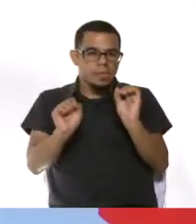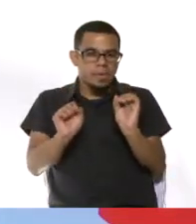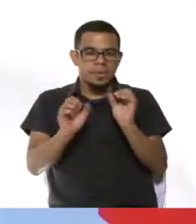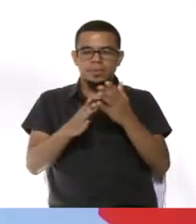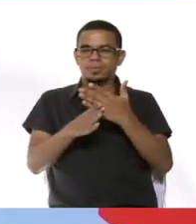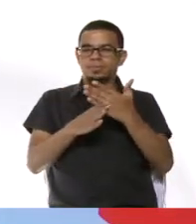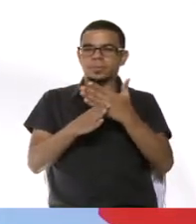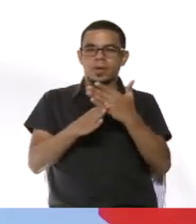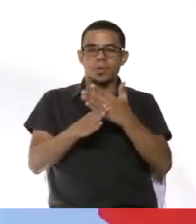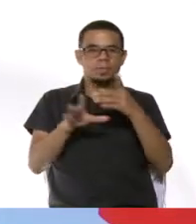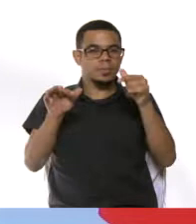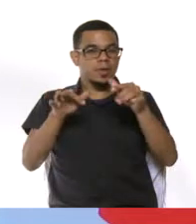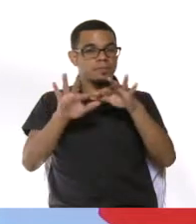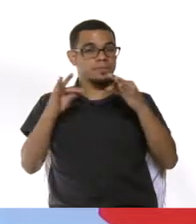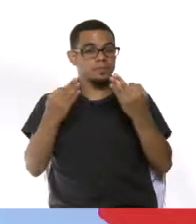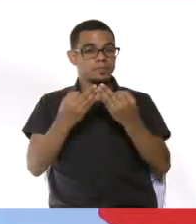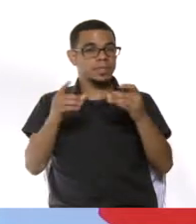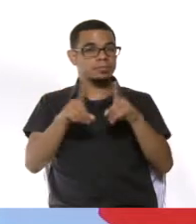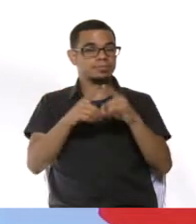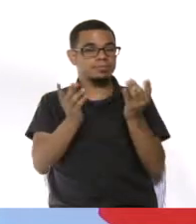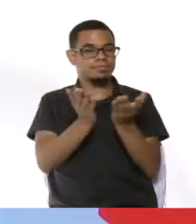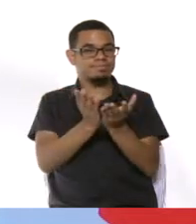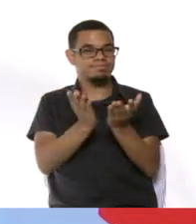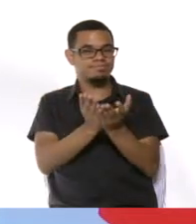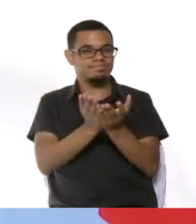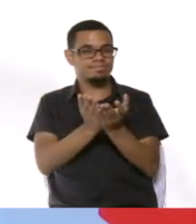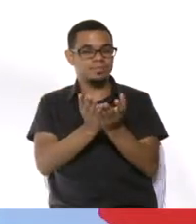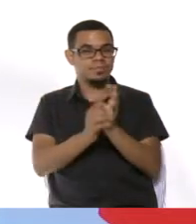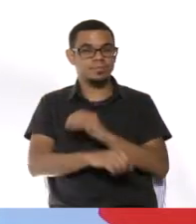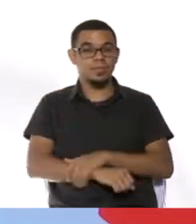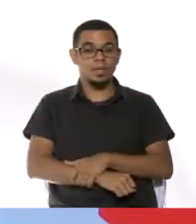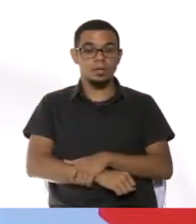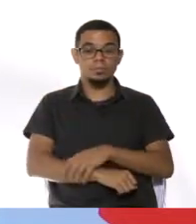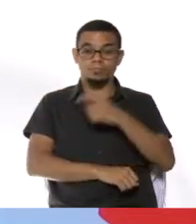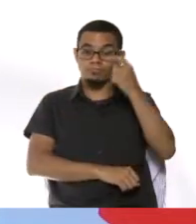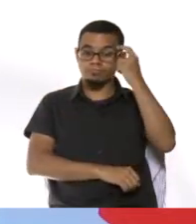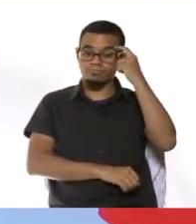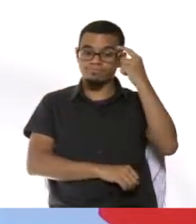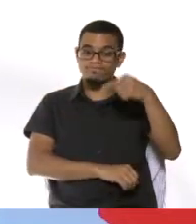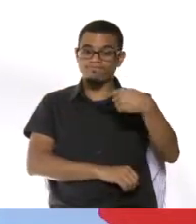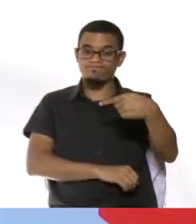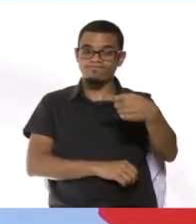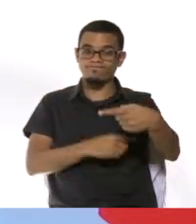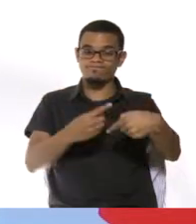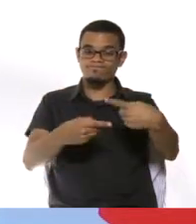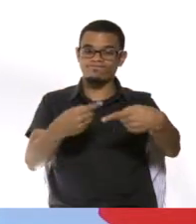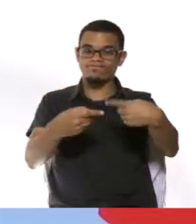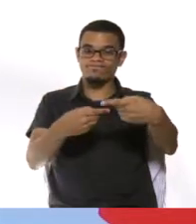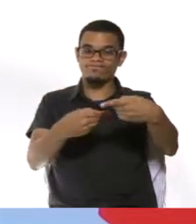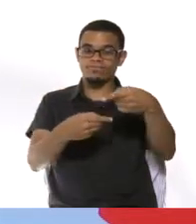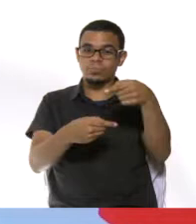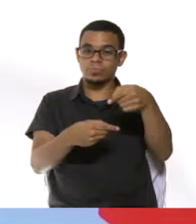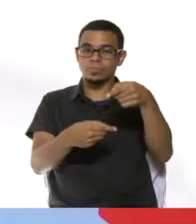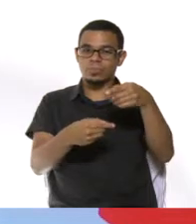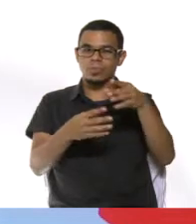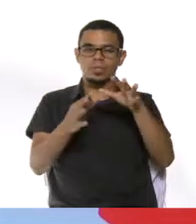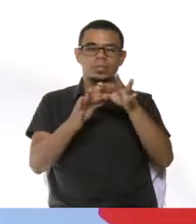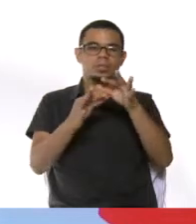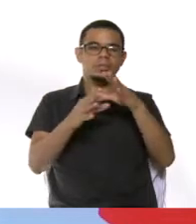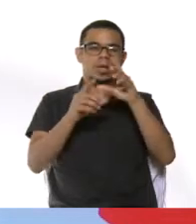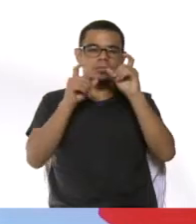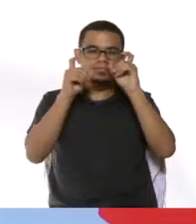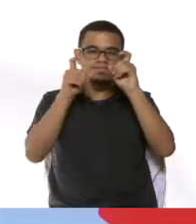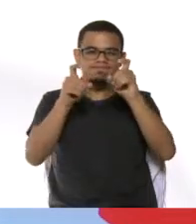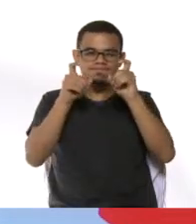su programa Cada Familia Una Escuela, donde todos los días le estamos brindando estrategias y actividades